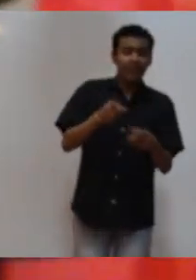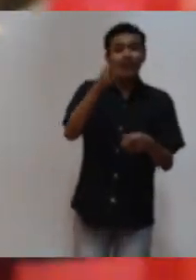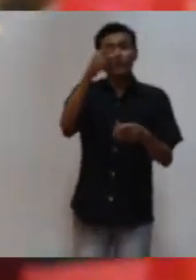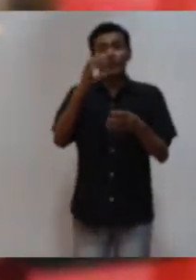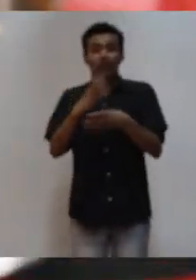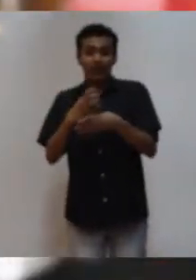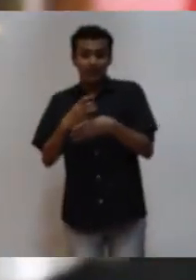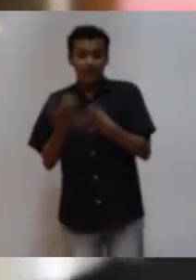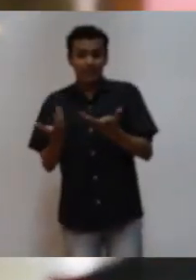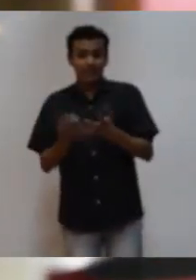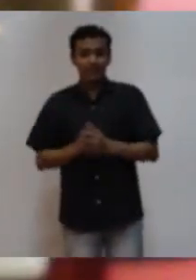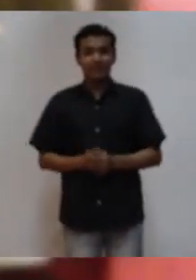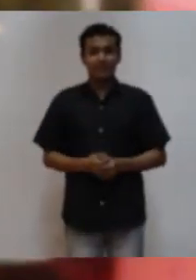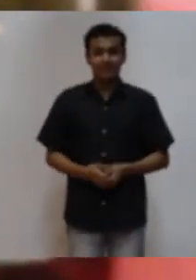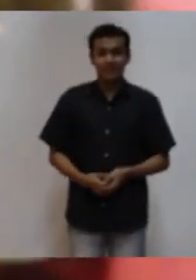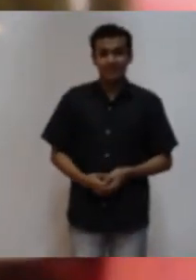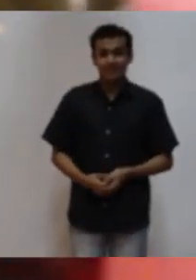a día